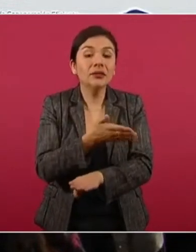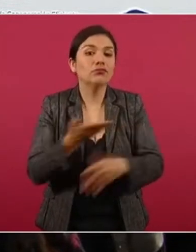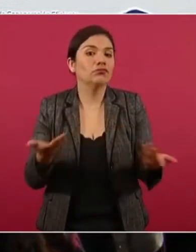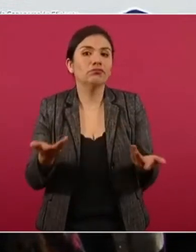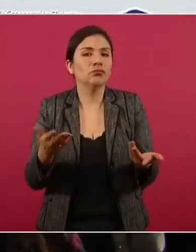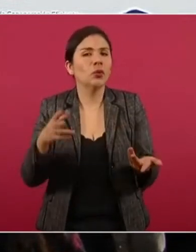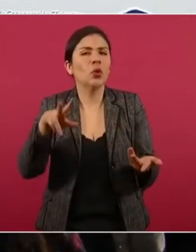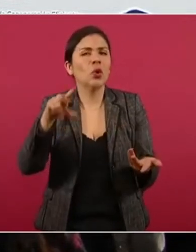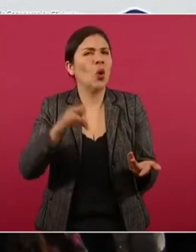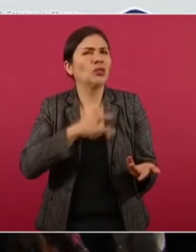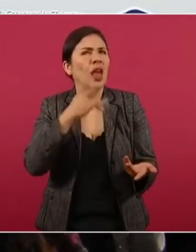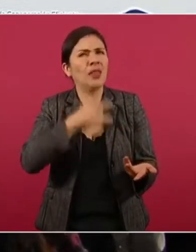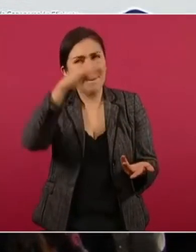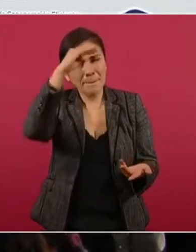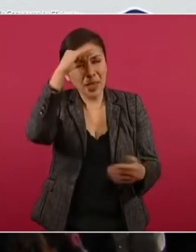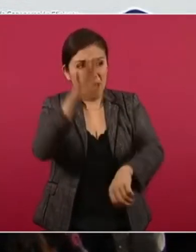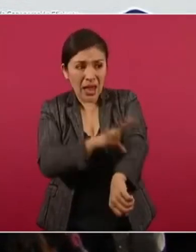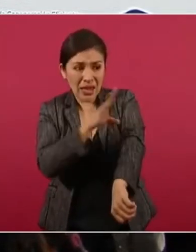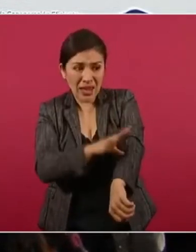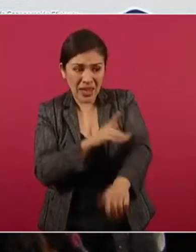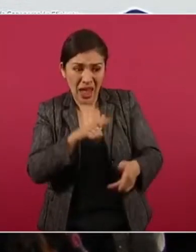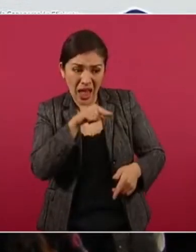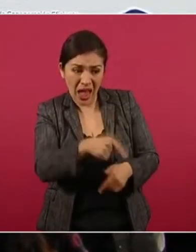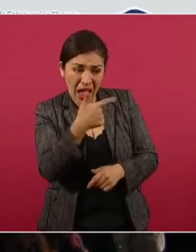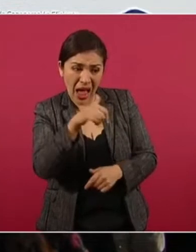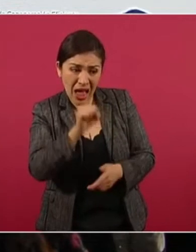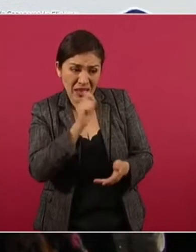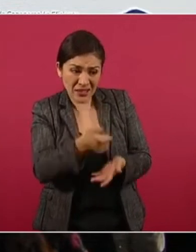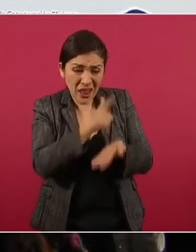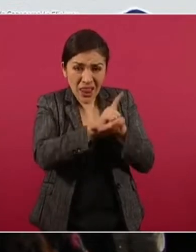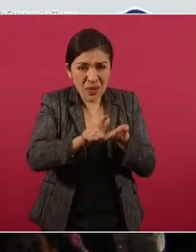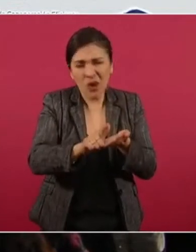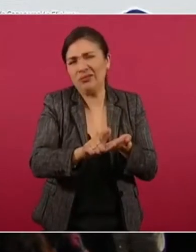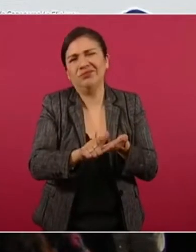no se consideraba energía limpia el gas.